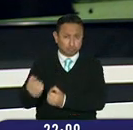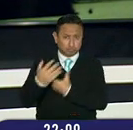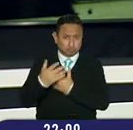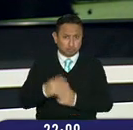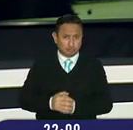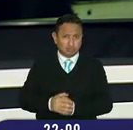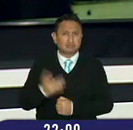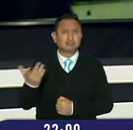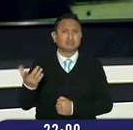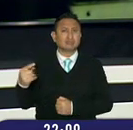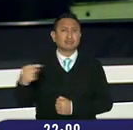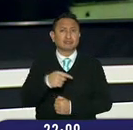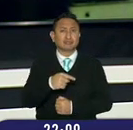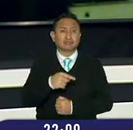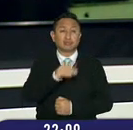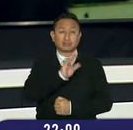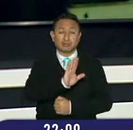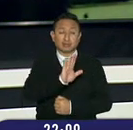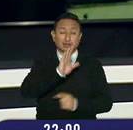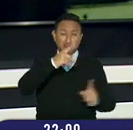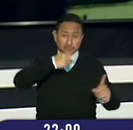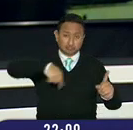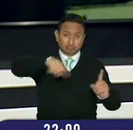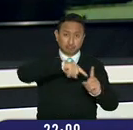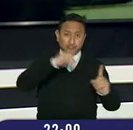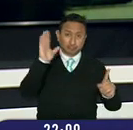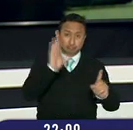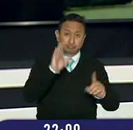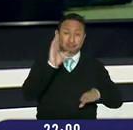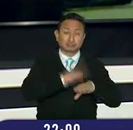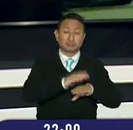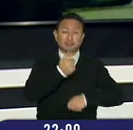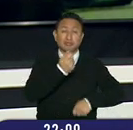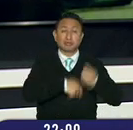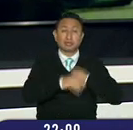de un ajuste de cuentas por la venta de droga.